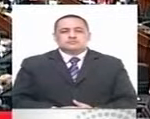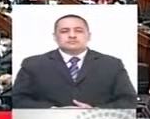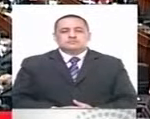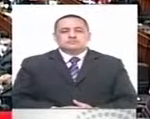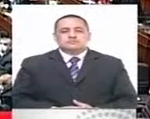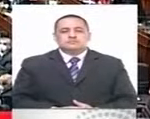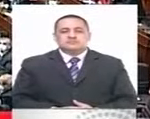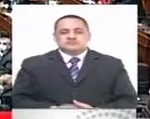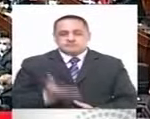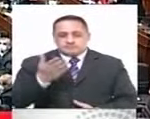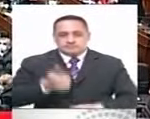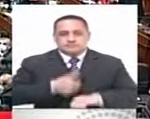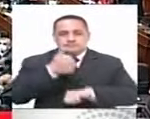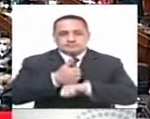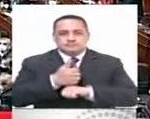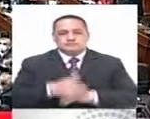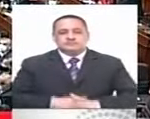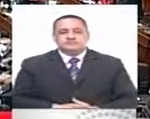Como vocero.